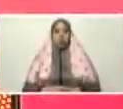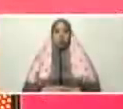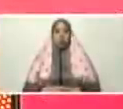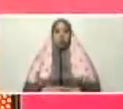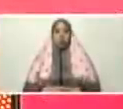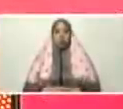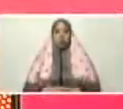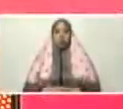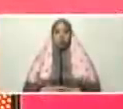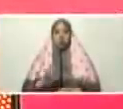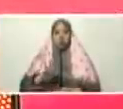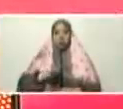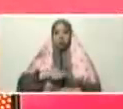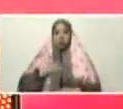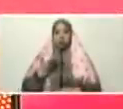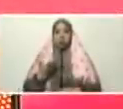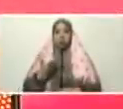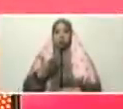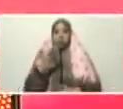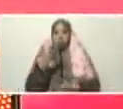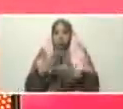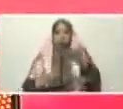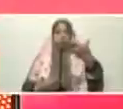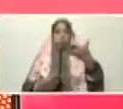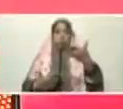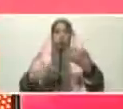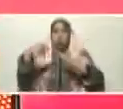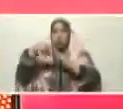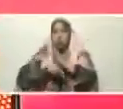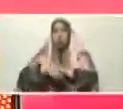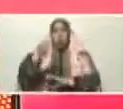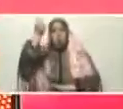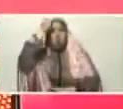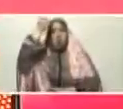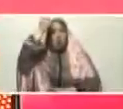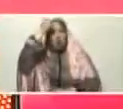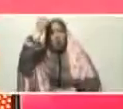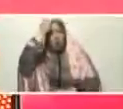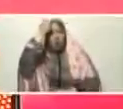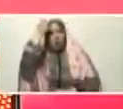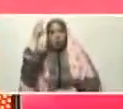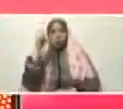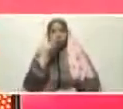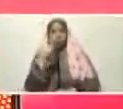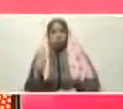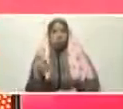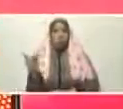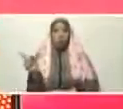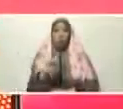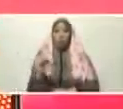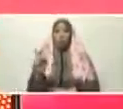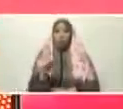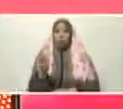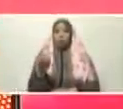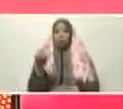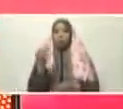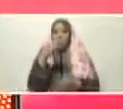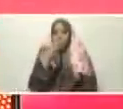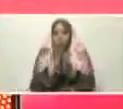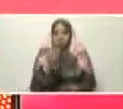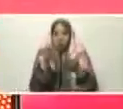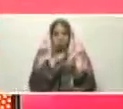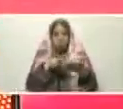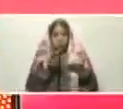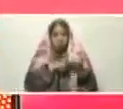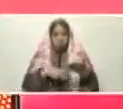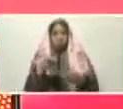y no puede ser letra al aire letra vacía letra al piso letra muerta porque